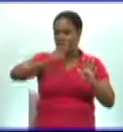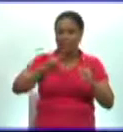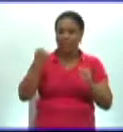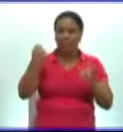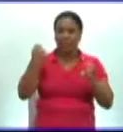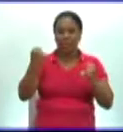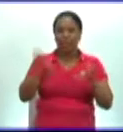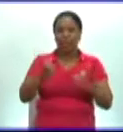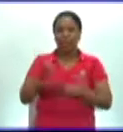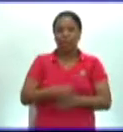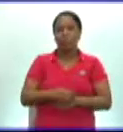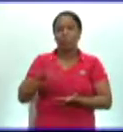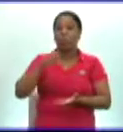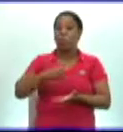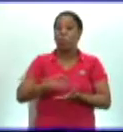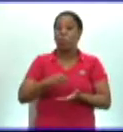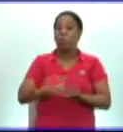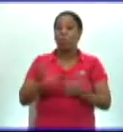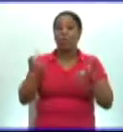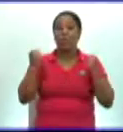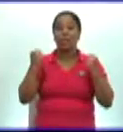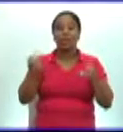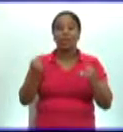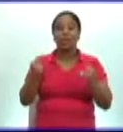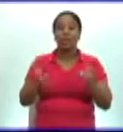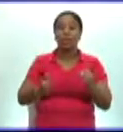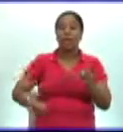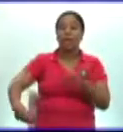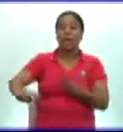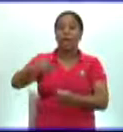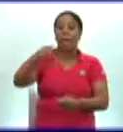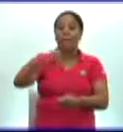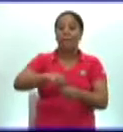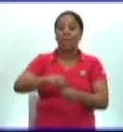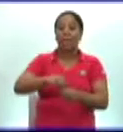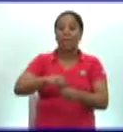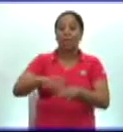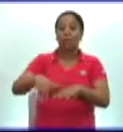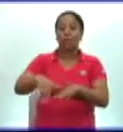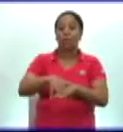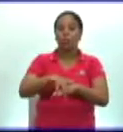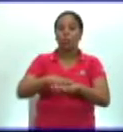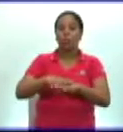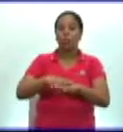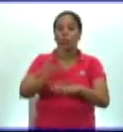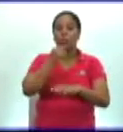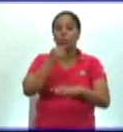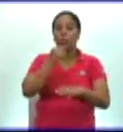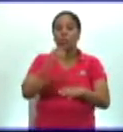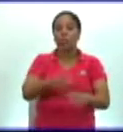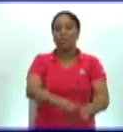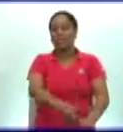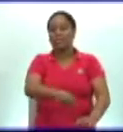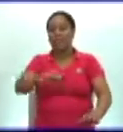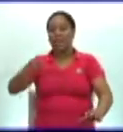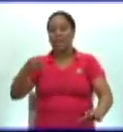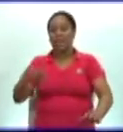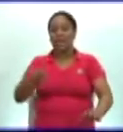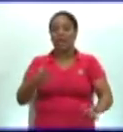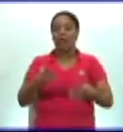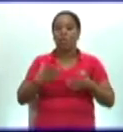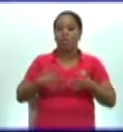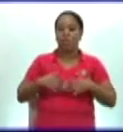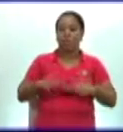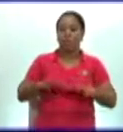fuerza, donde las fuerzas aplicadas sobre un cuerpo pueden sacarlo del reposo, variar